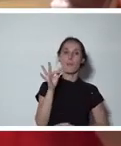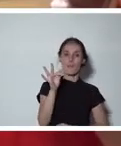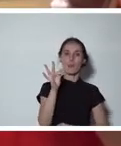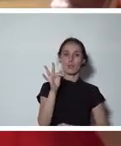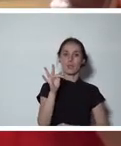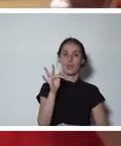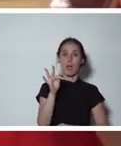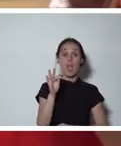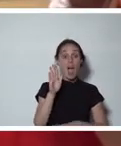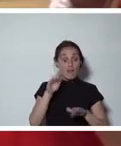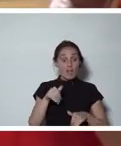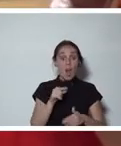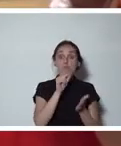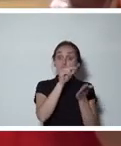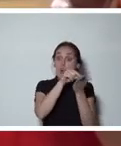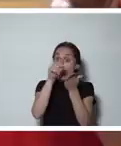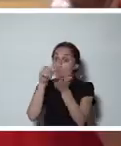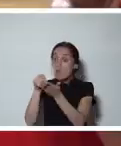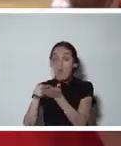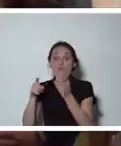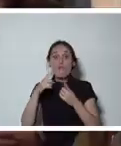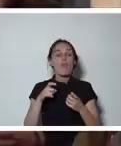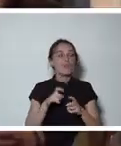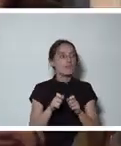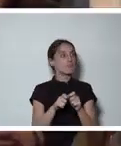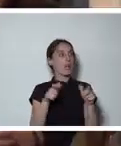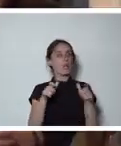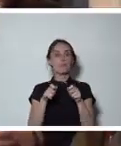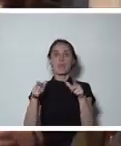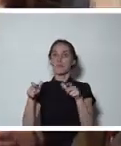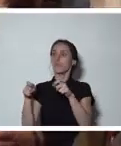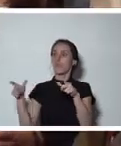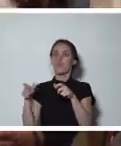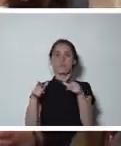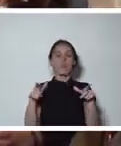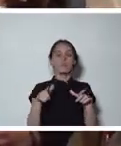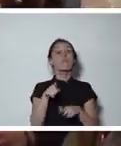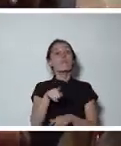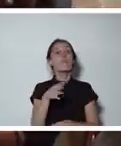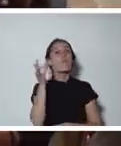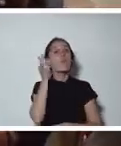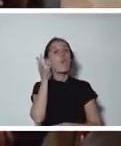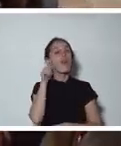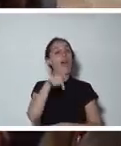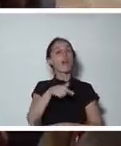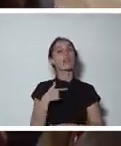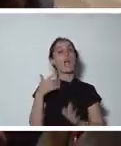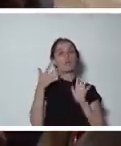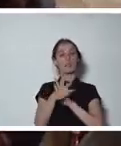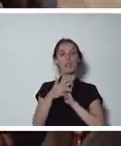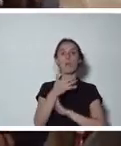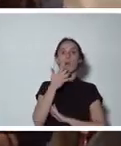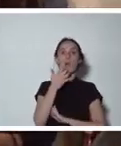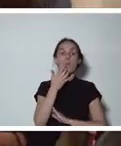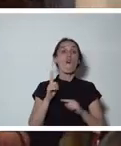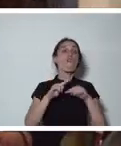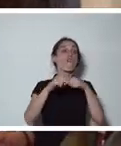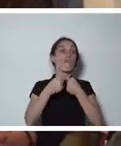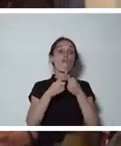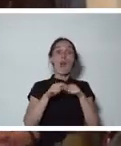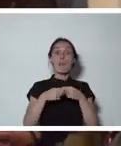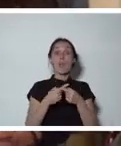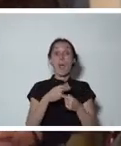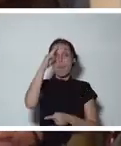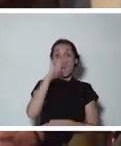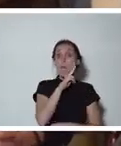los puntos de canguro municipal y donde muchas mujeres explican en primera persona que son familias monomarentales que no tienen una red cercana o